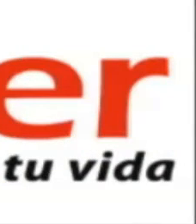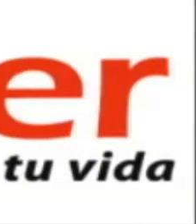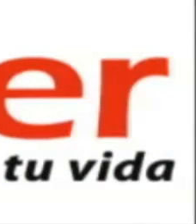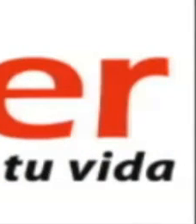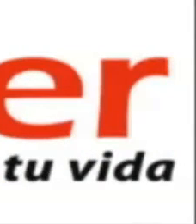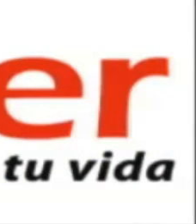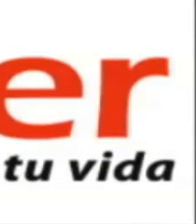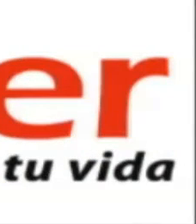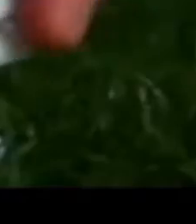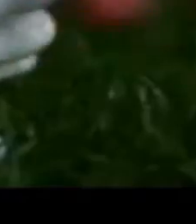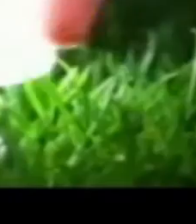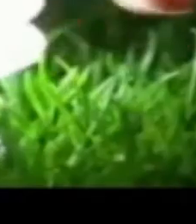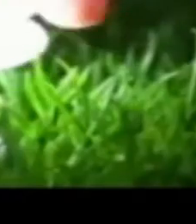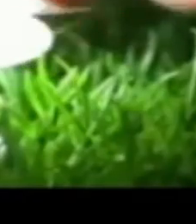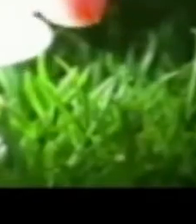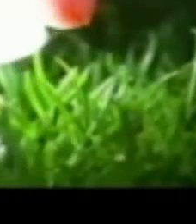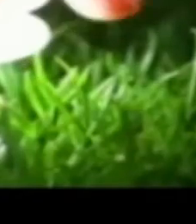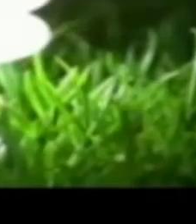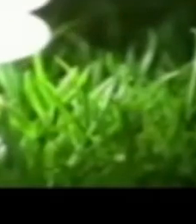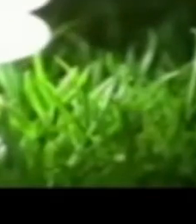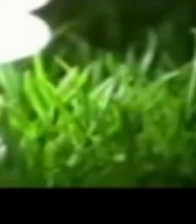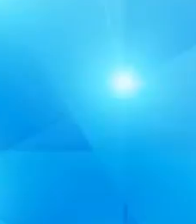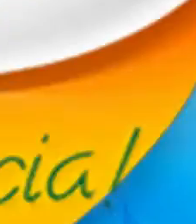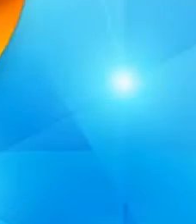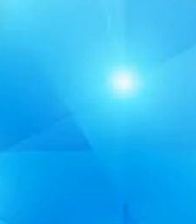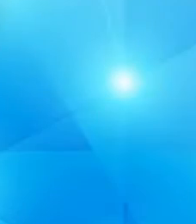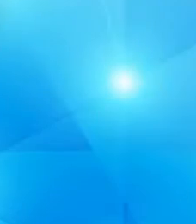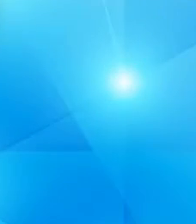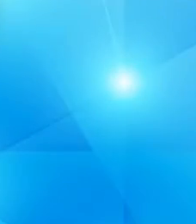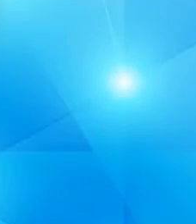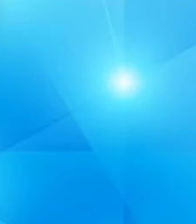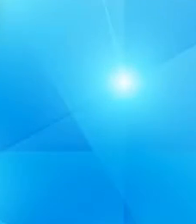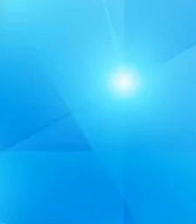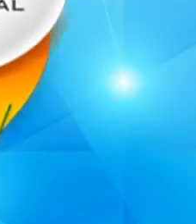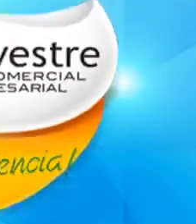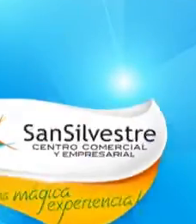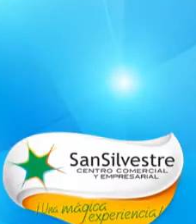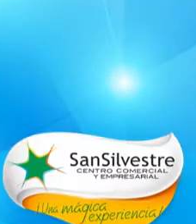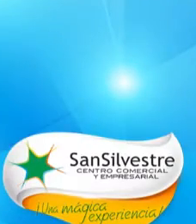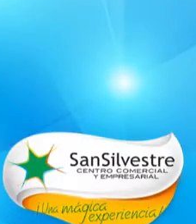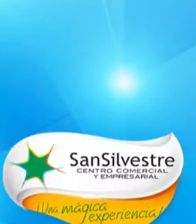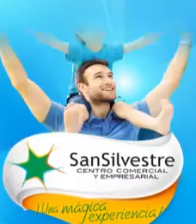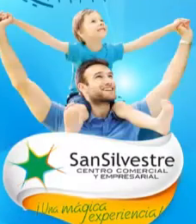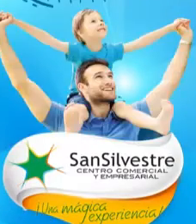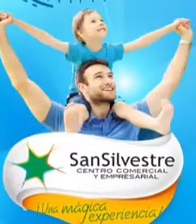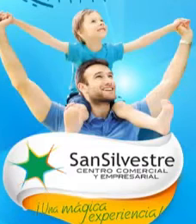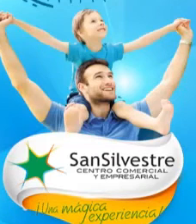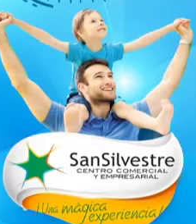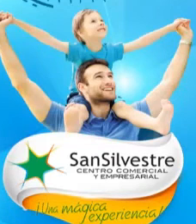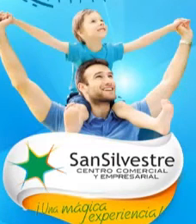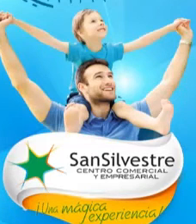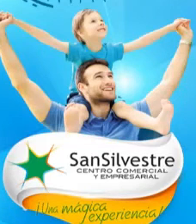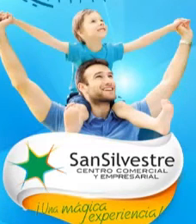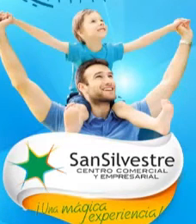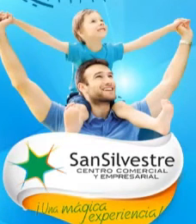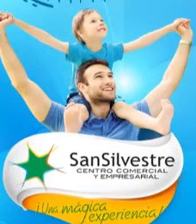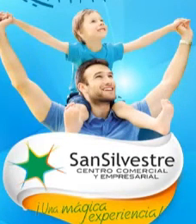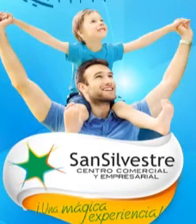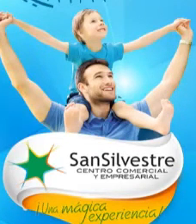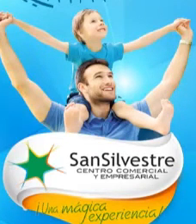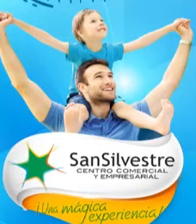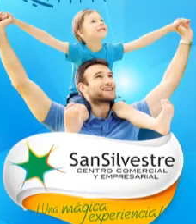el chofer y un estudio en el centro comercial san silvestre compra registra y gana de esta espectacular moto para papá